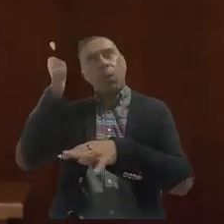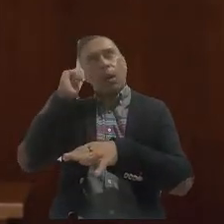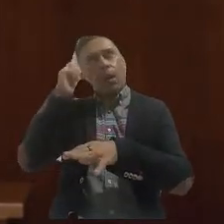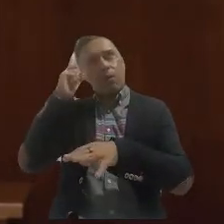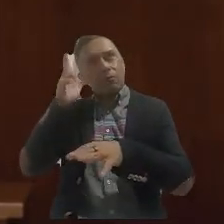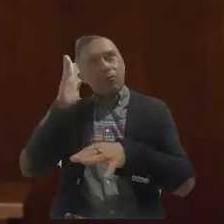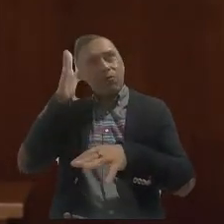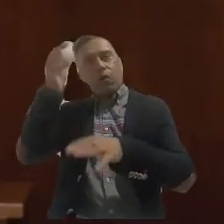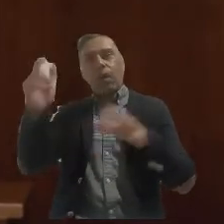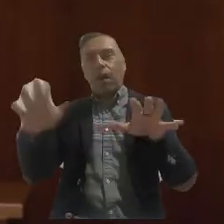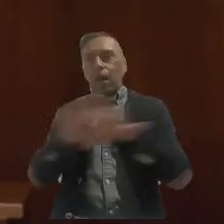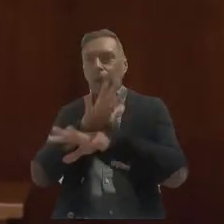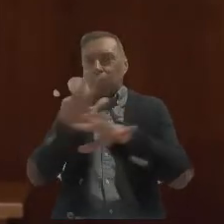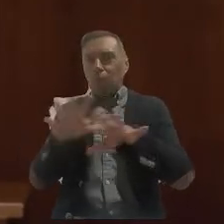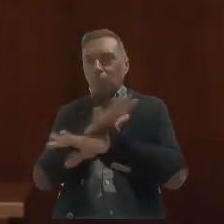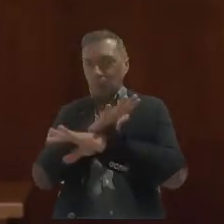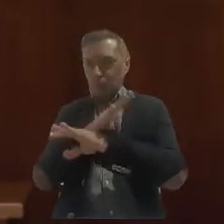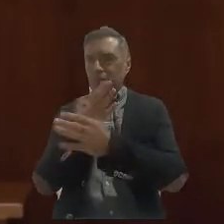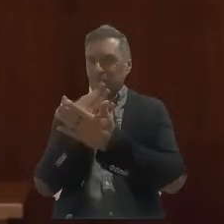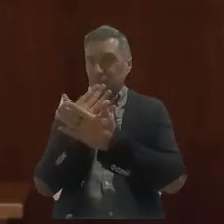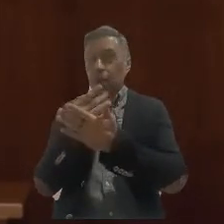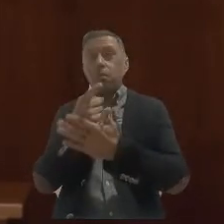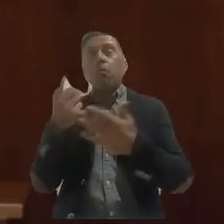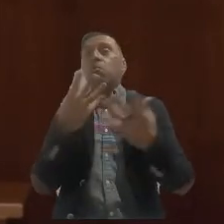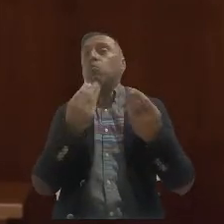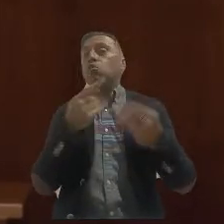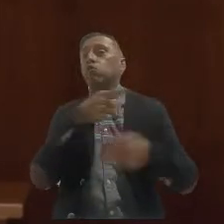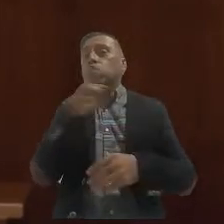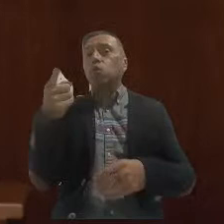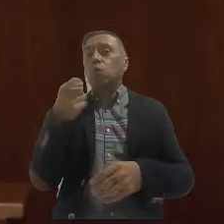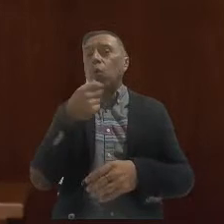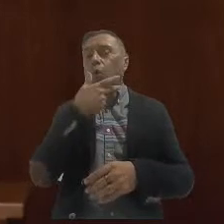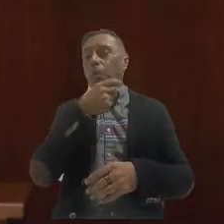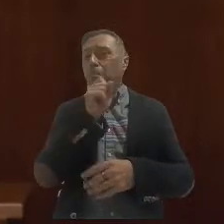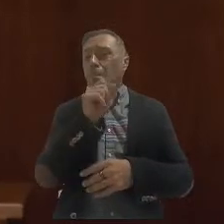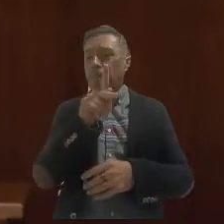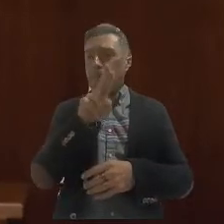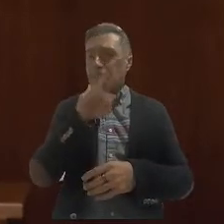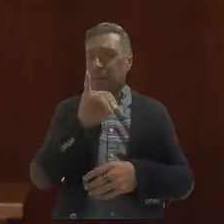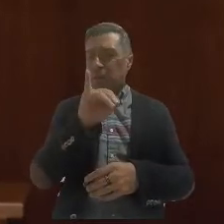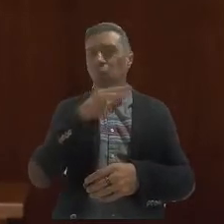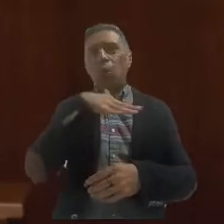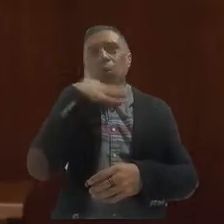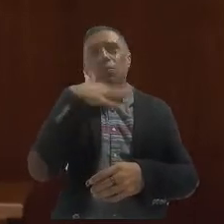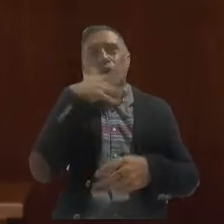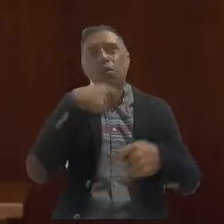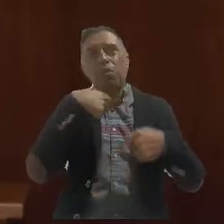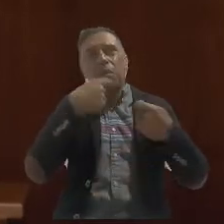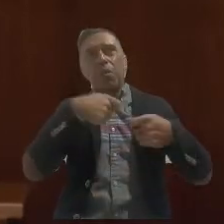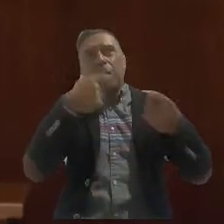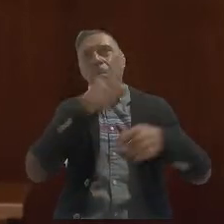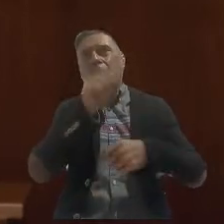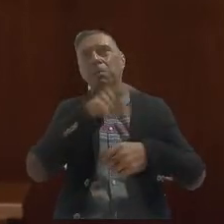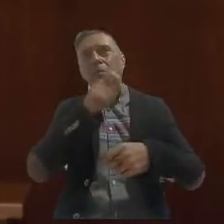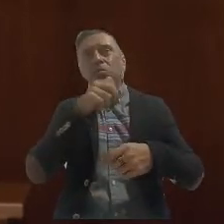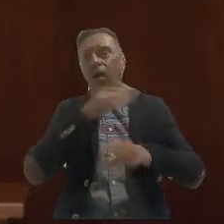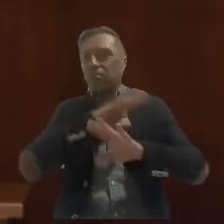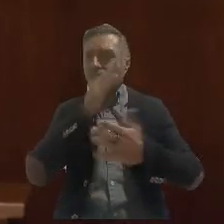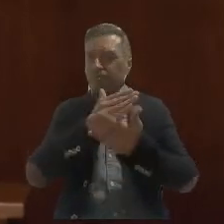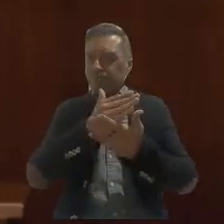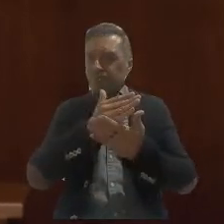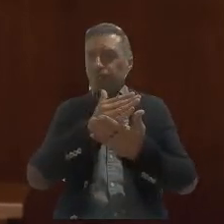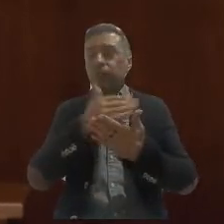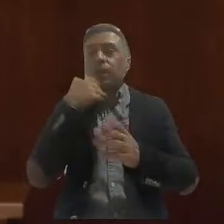a muchos y a muchas la corrupción que representa el priismo. En este sentido, buscamos que el Código Penal de